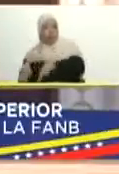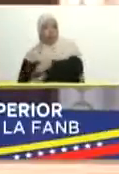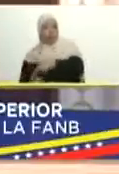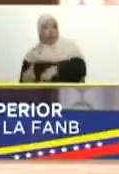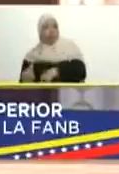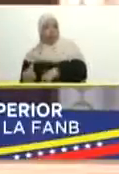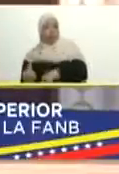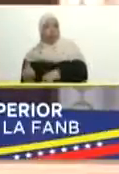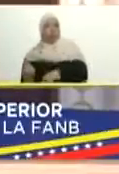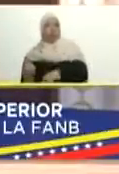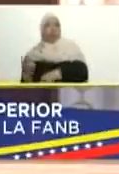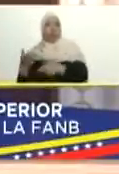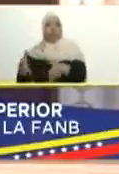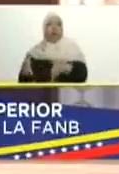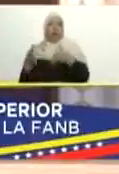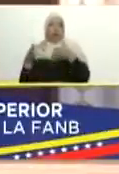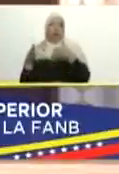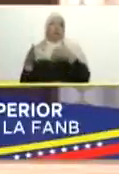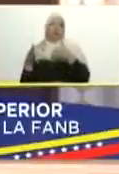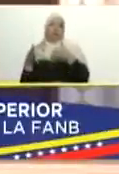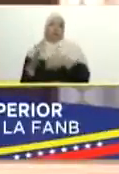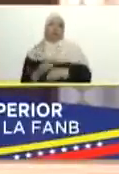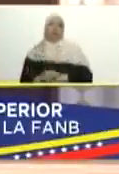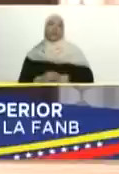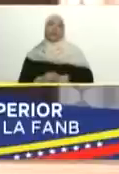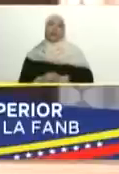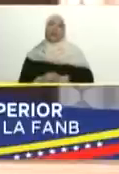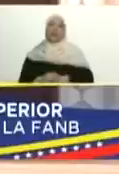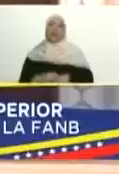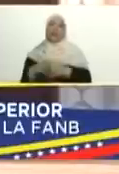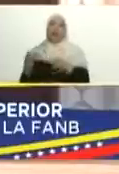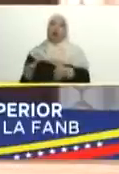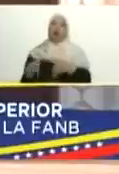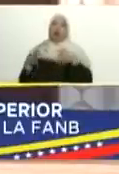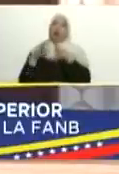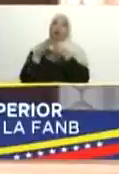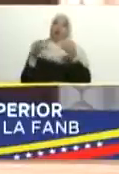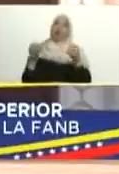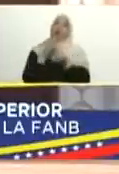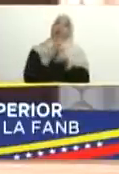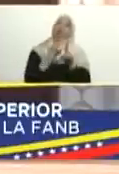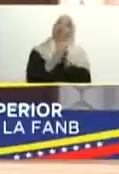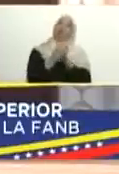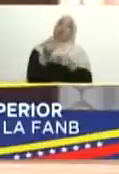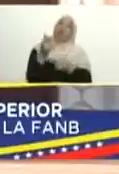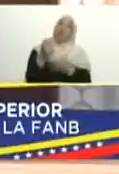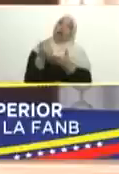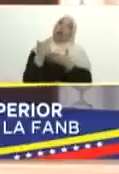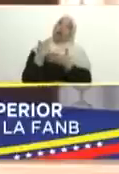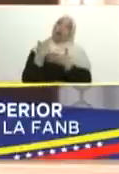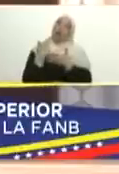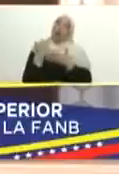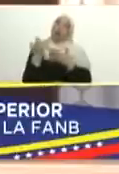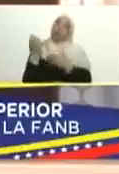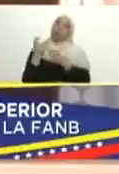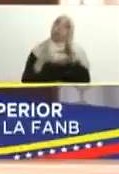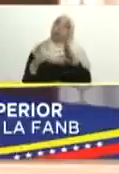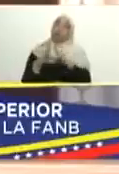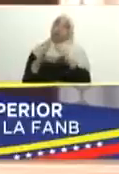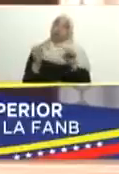Y volveremos a triunfar. Como hemos triunfado en todas las coyunturas que nos han tocado. Hemos revisado la